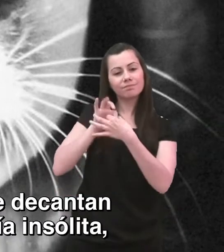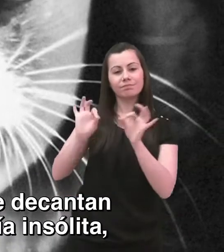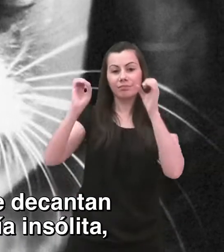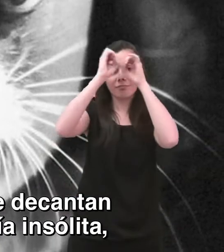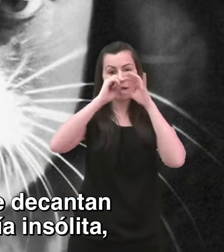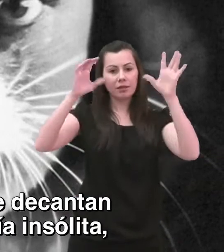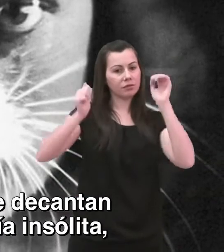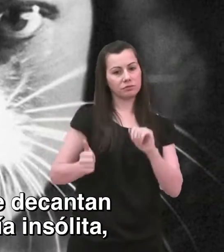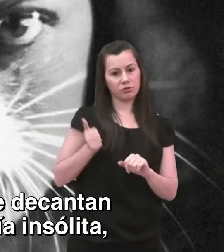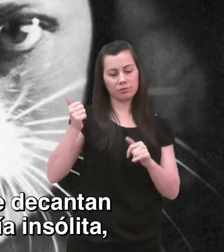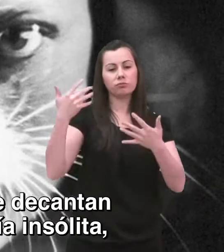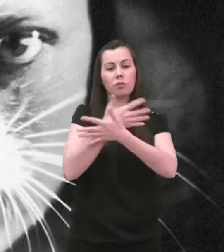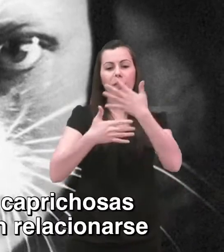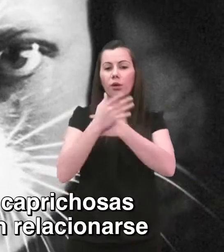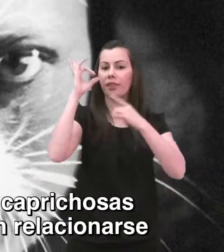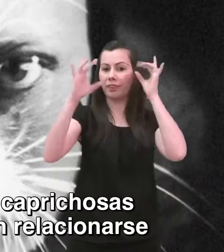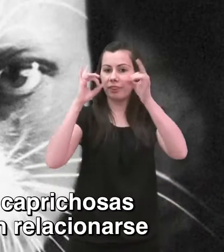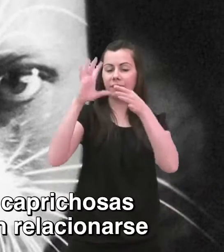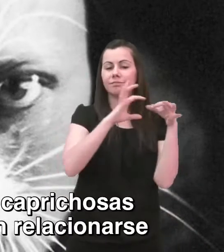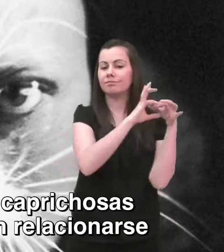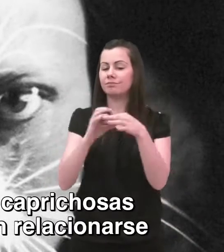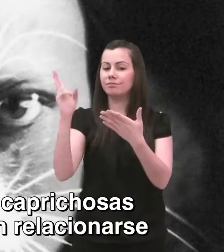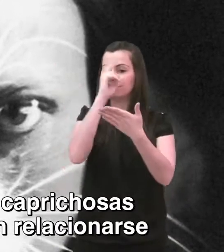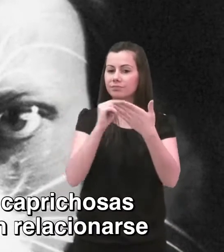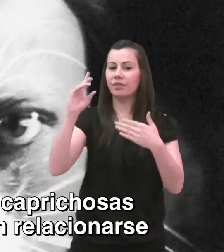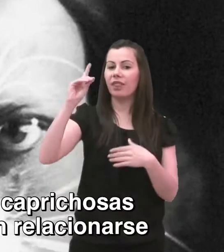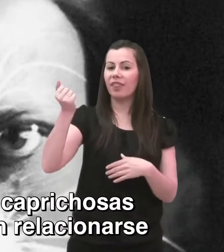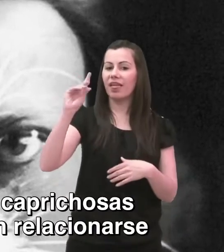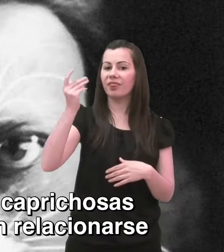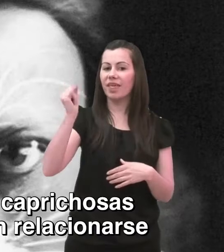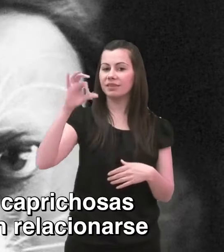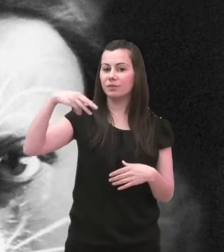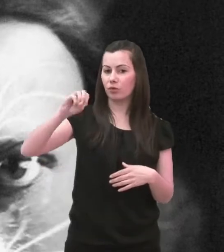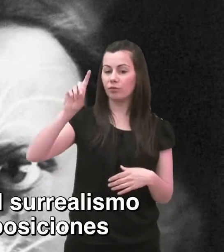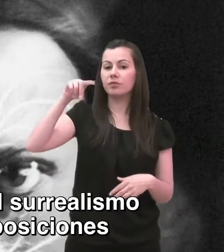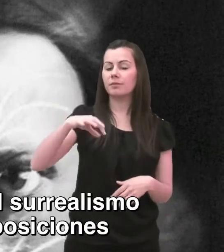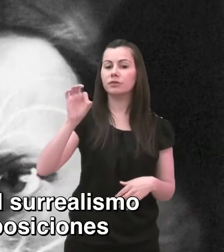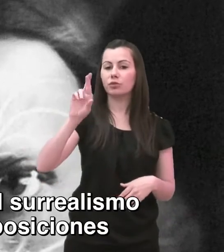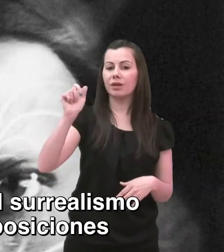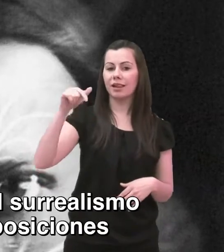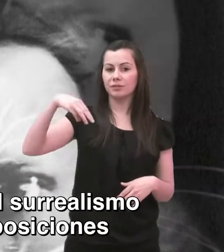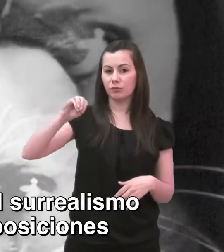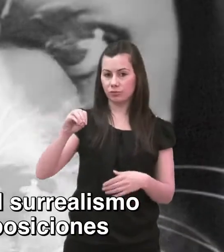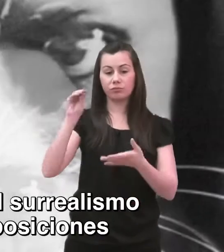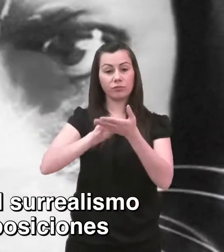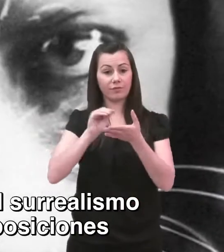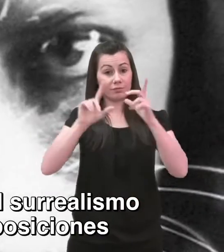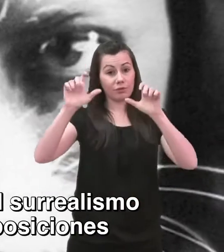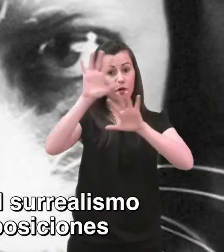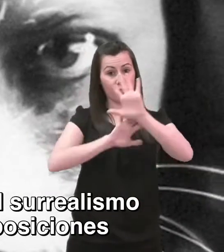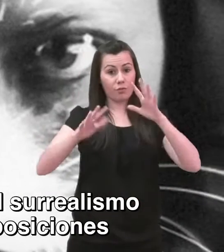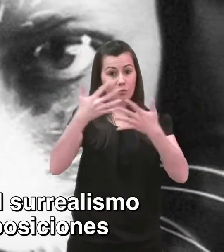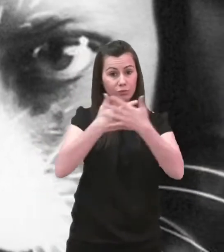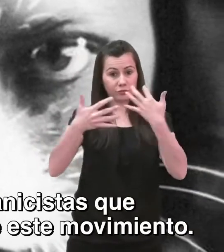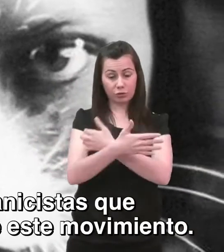decantan por una imaginería insólita, por combinaciones caprichosas que más bien podrían relacionarse con el dadaísmo y el surrealismo que